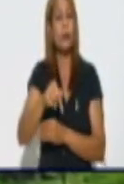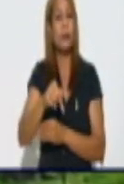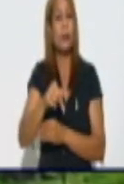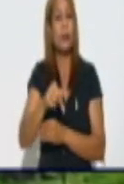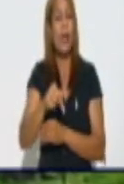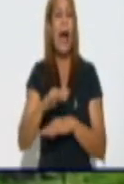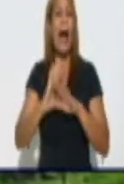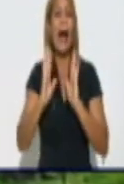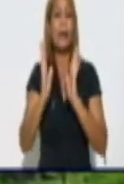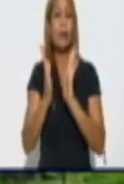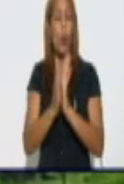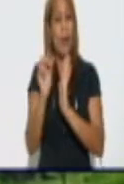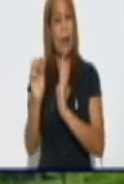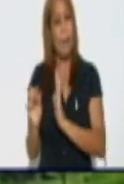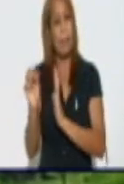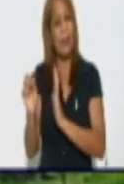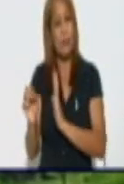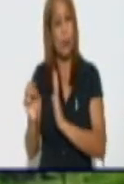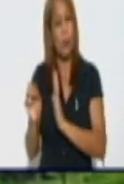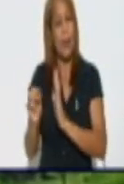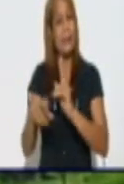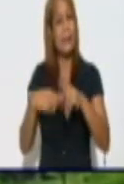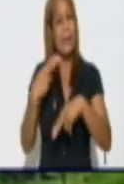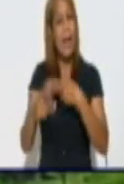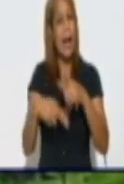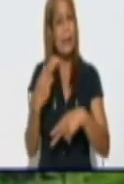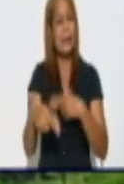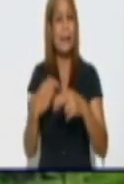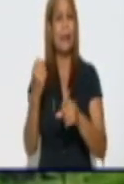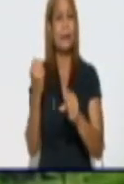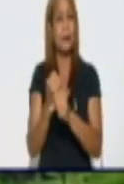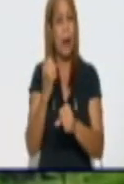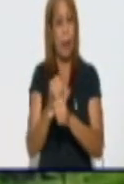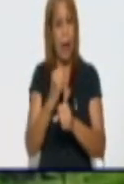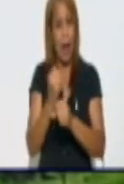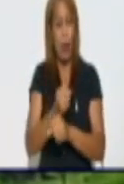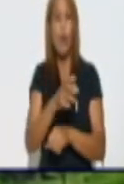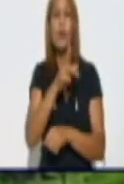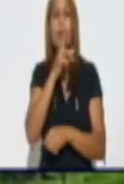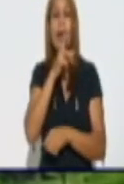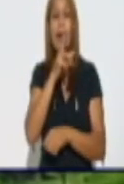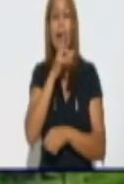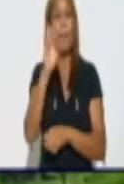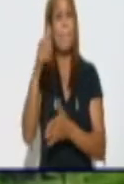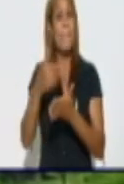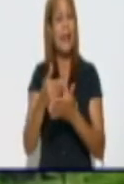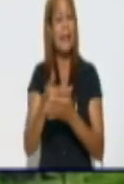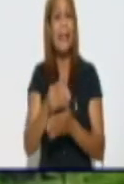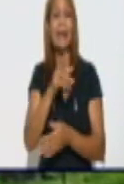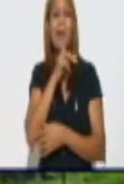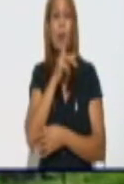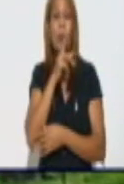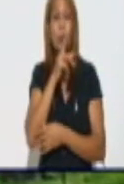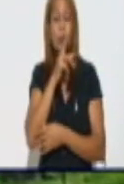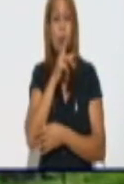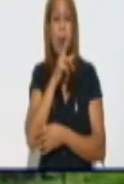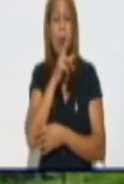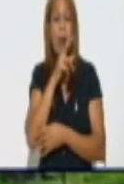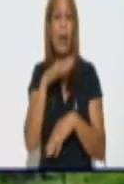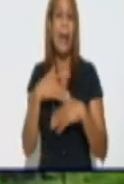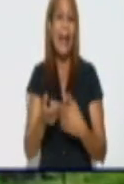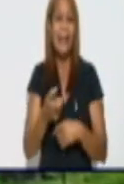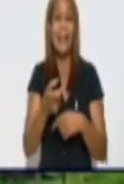a quienes garantizan a través de acueducto y alcantarillado burlar el bloqueo, porque